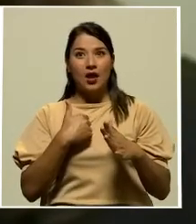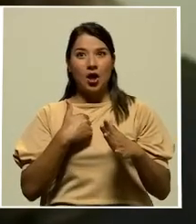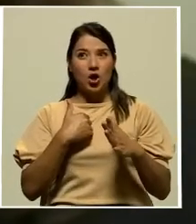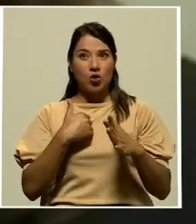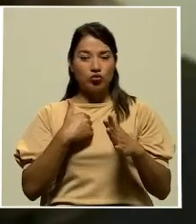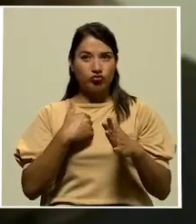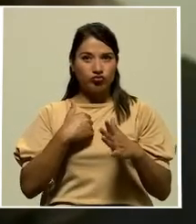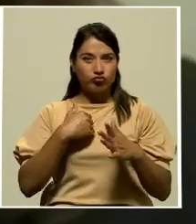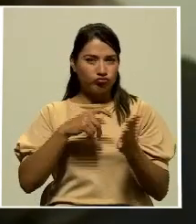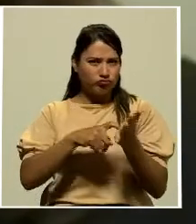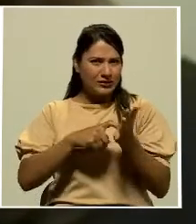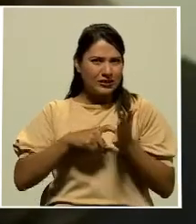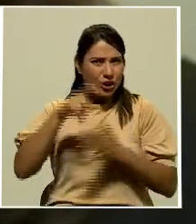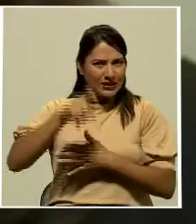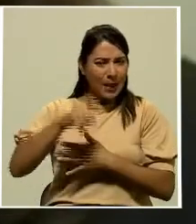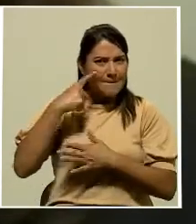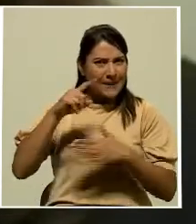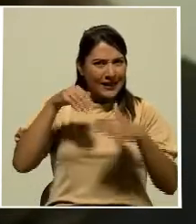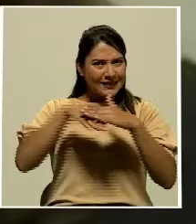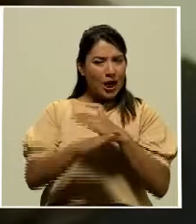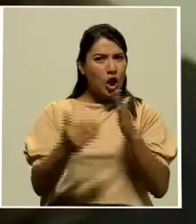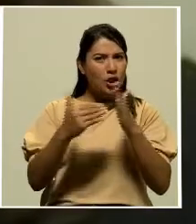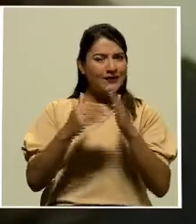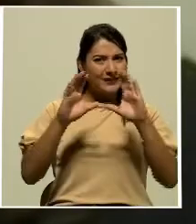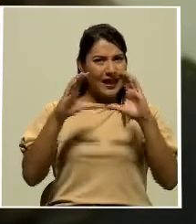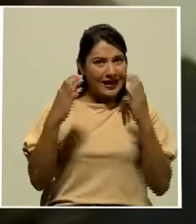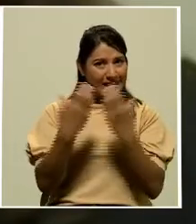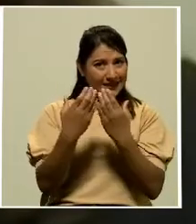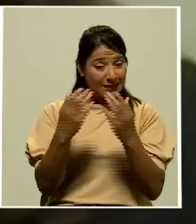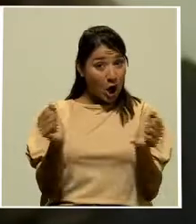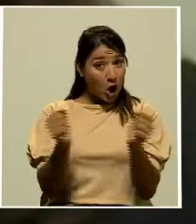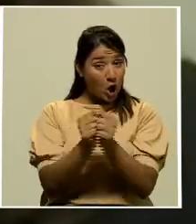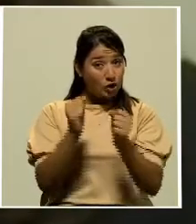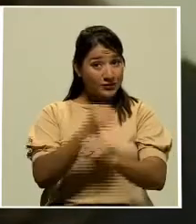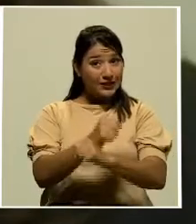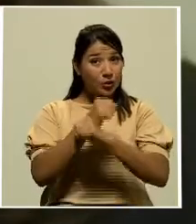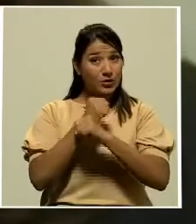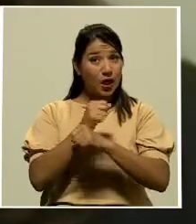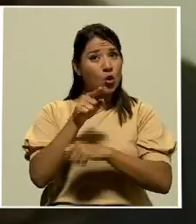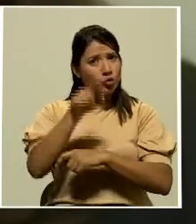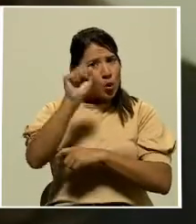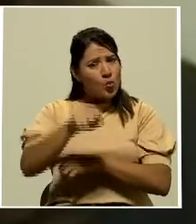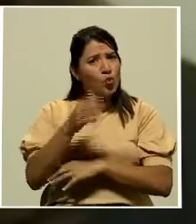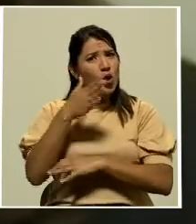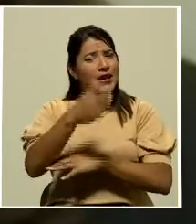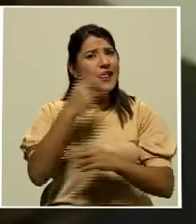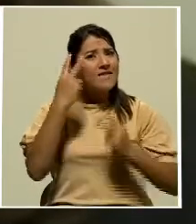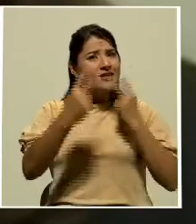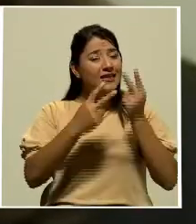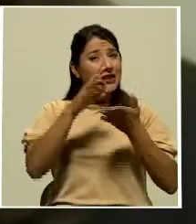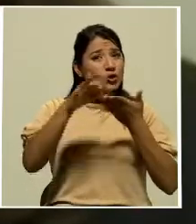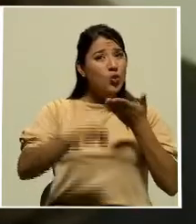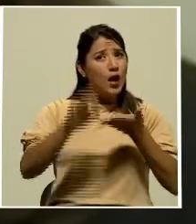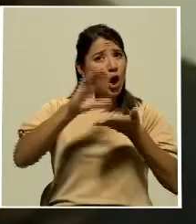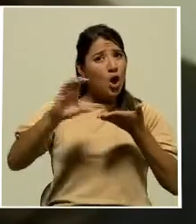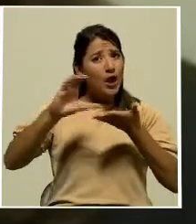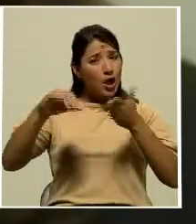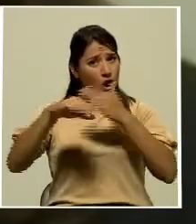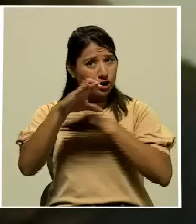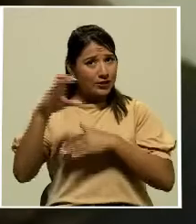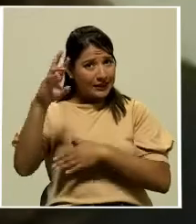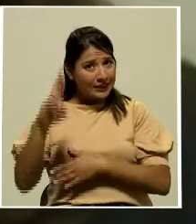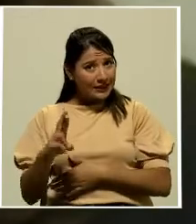regreso a clases de manera segura? ¿Ha podido usted visitar escuelas y colegios en Costa Rica?